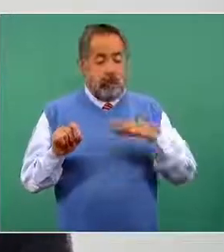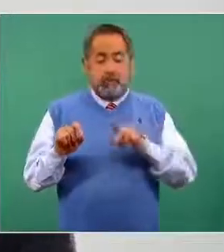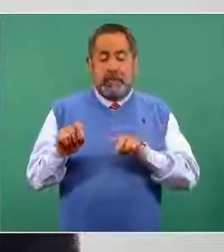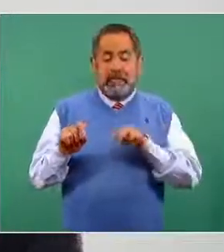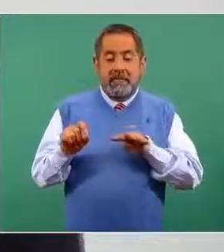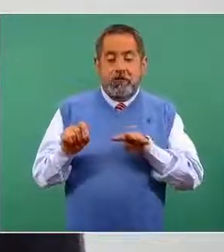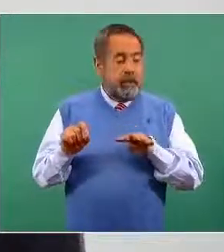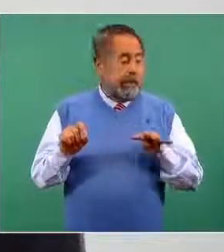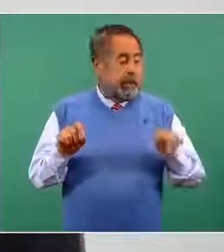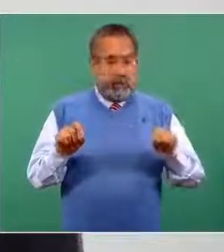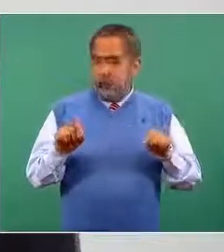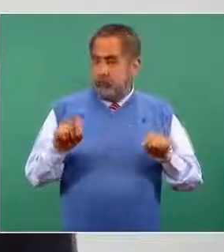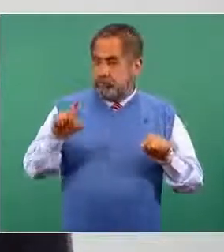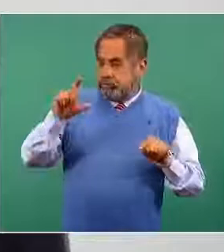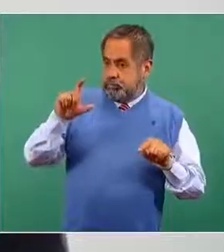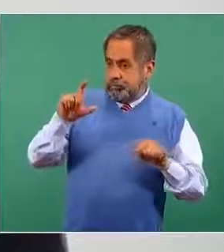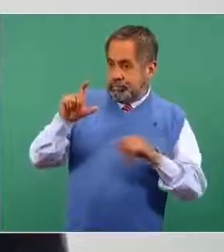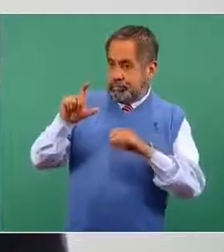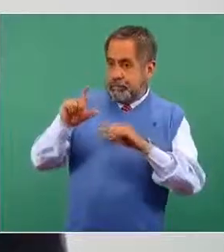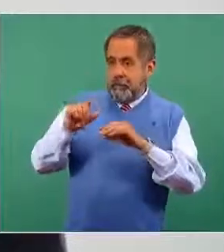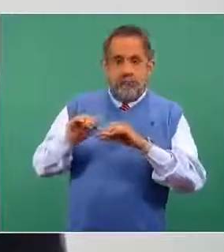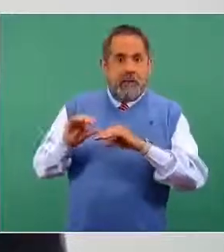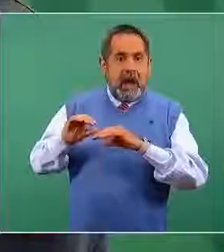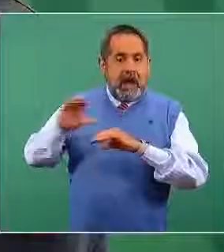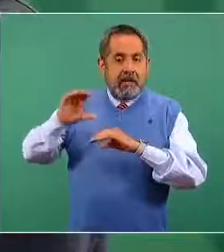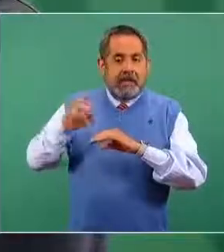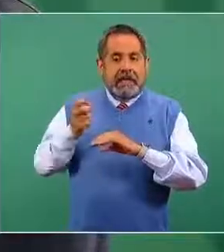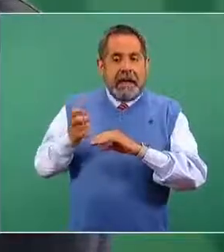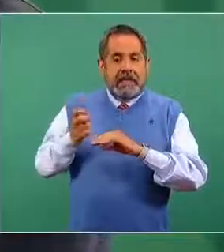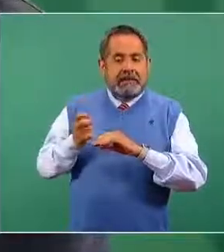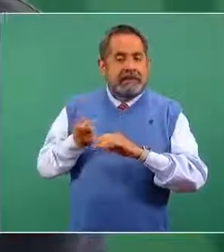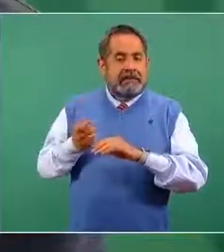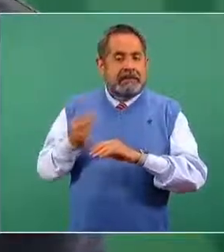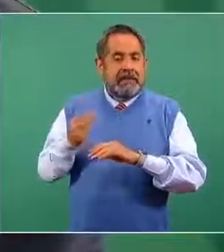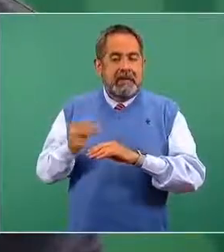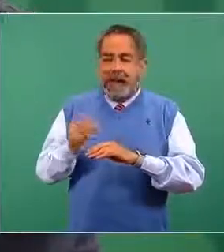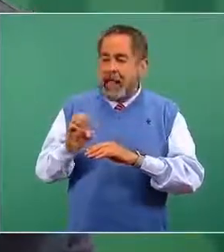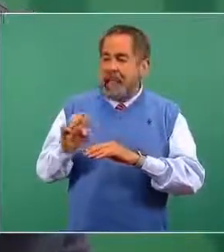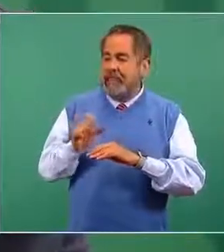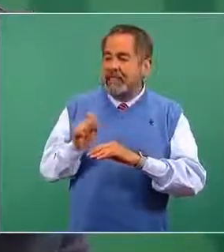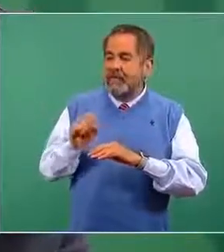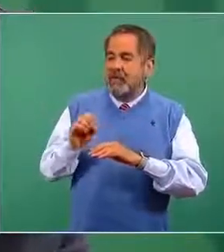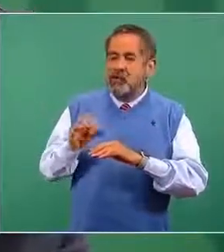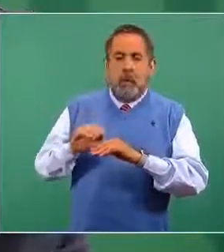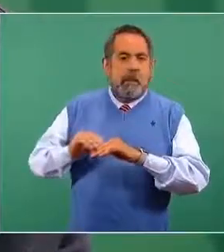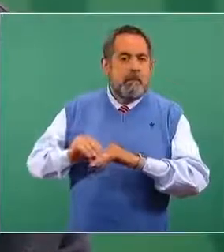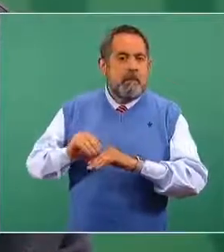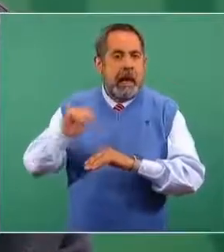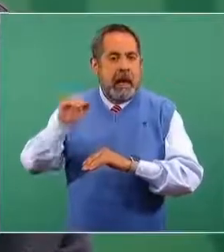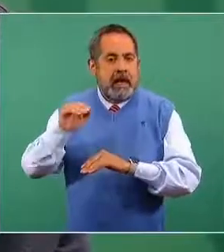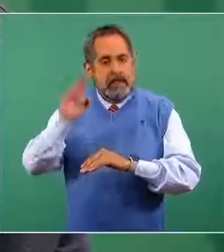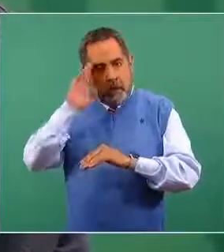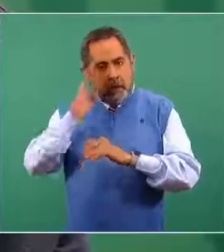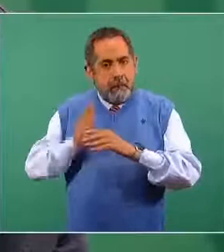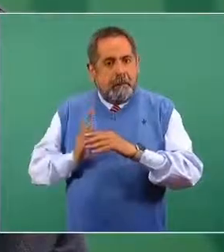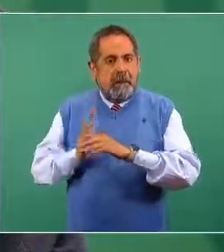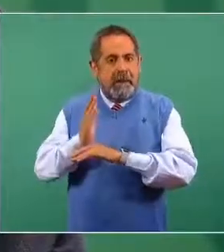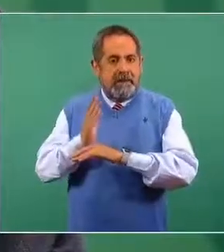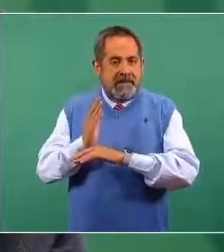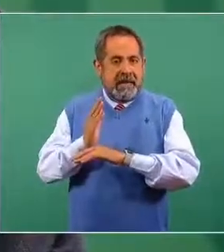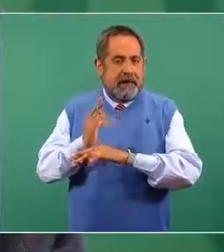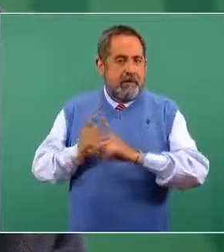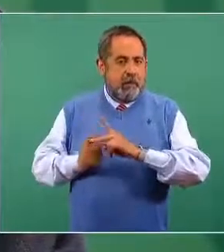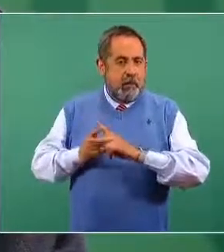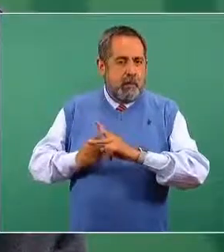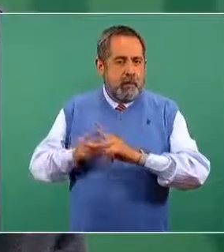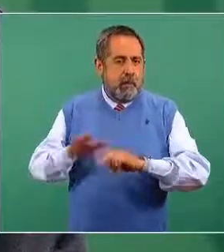2019, pues bueno, ese sería el exceso de mortalidad. Aquí es muy importante identificar, porque es lo que hemos visto